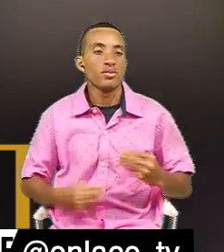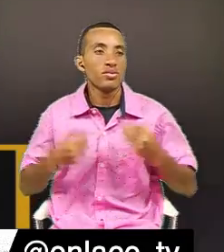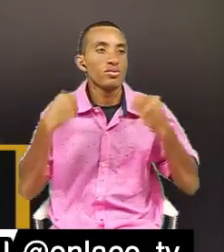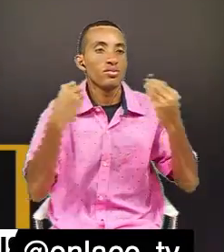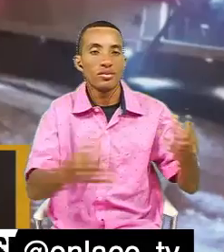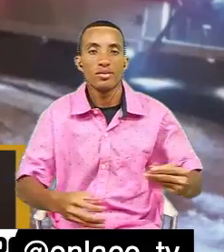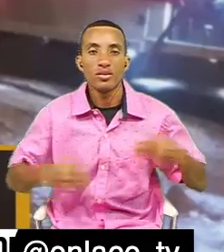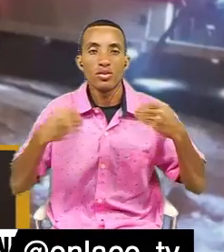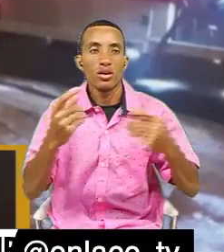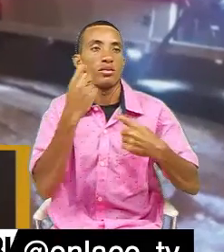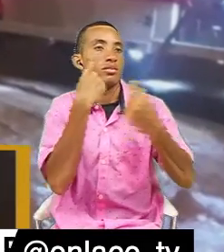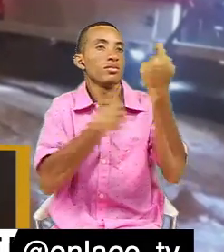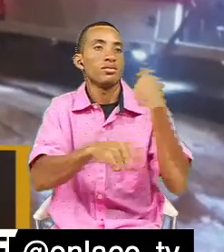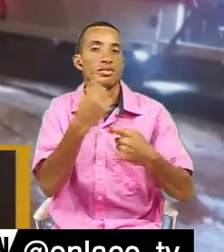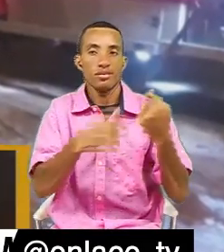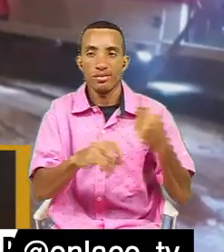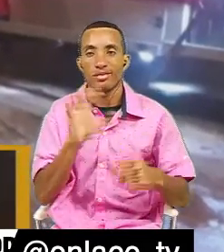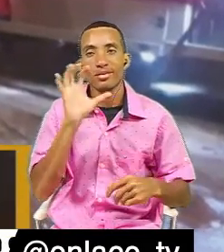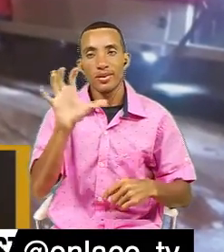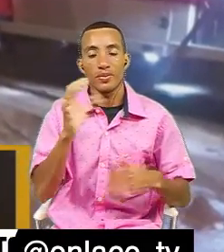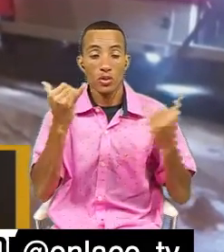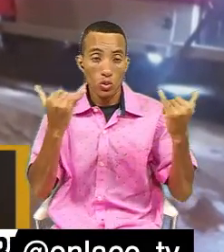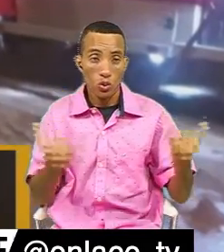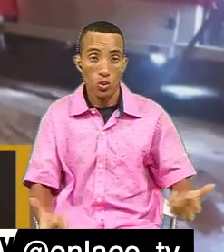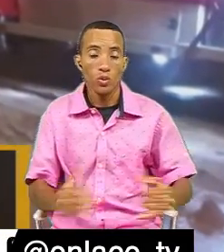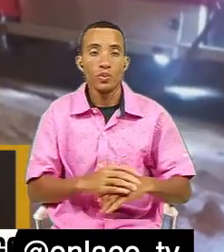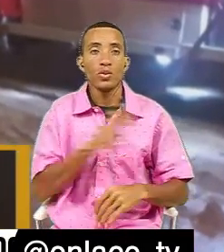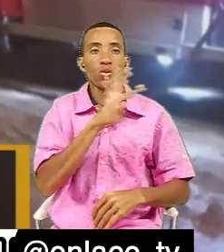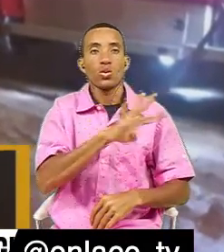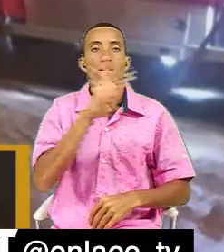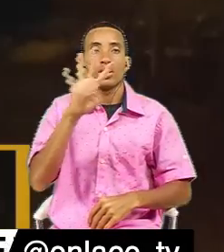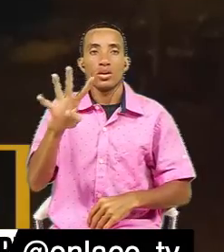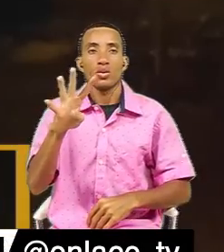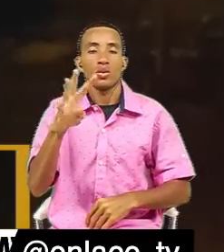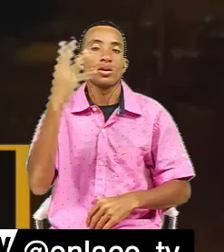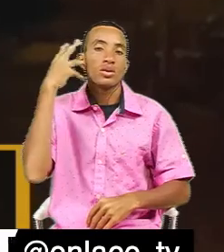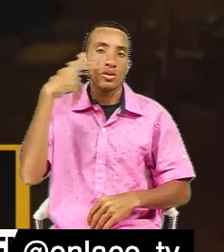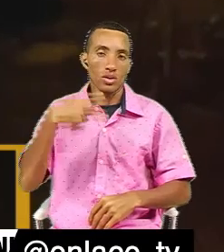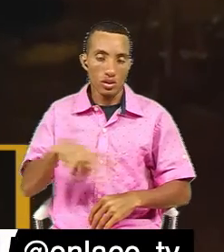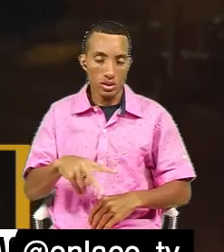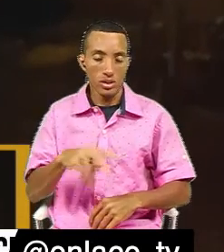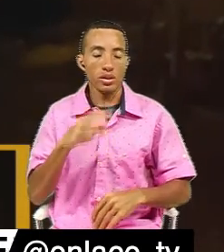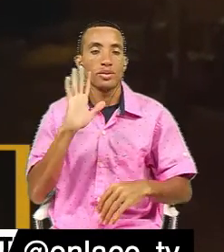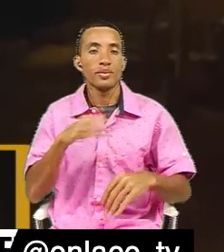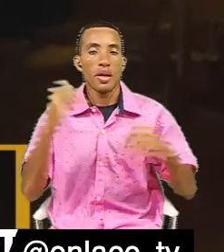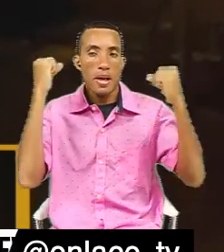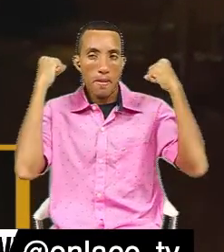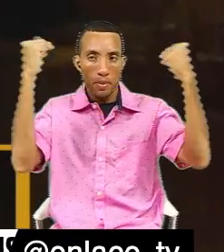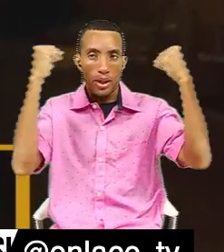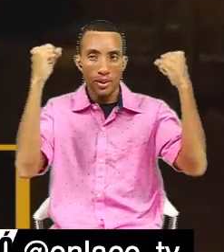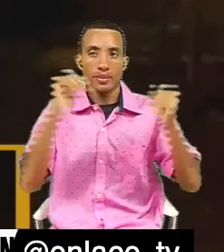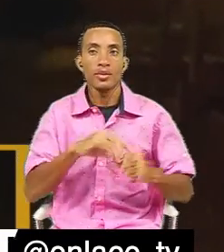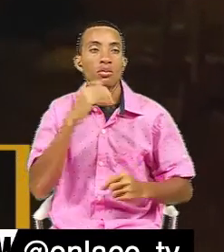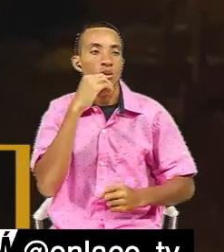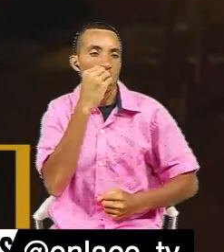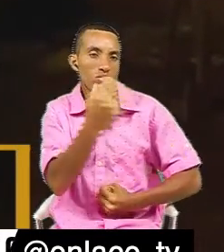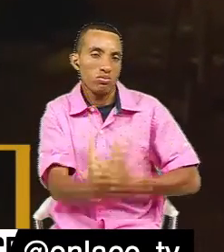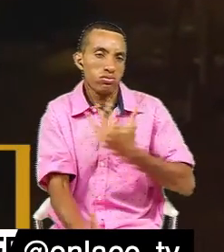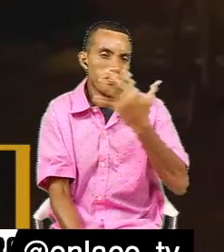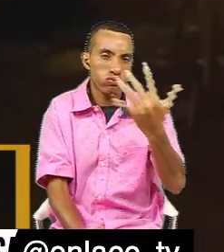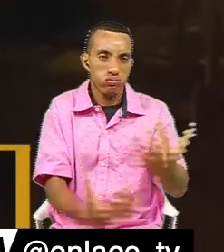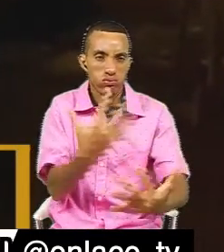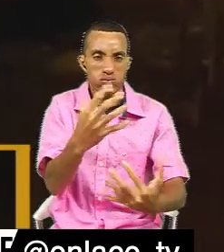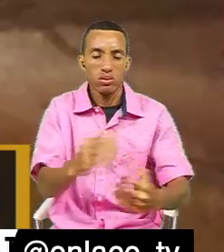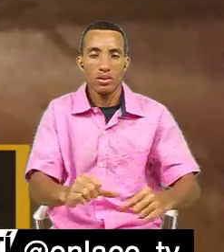lo está haciendo. Lo cierto es que hoy se completan 44 días del paro camionero en Colombia y la incineración de la tractomula se da en pleno cese